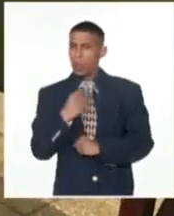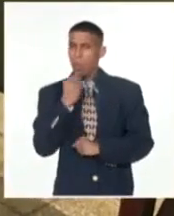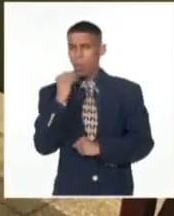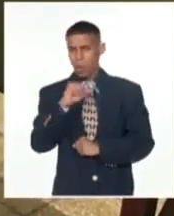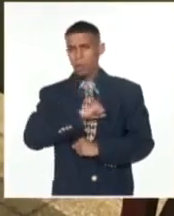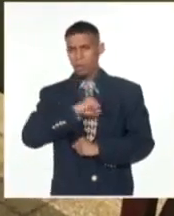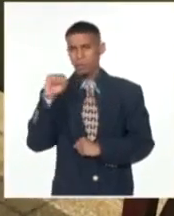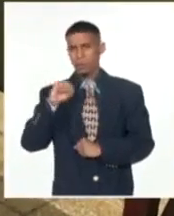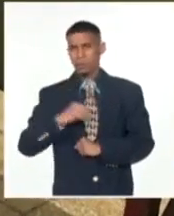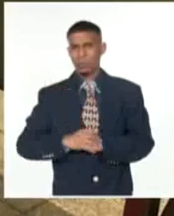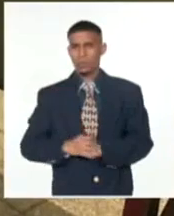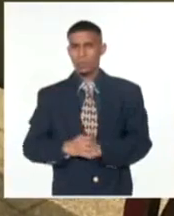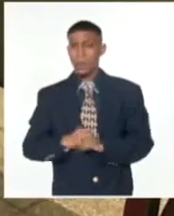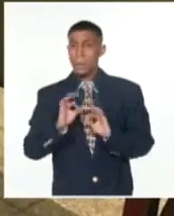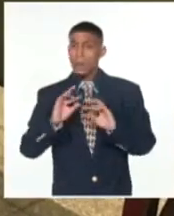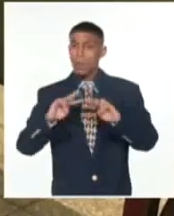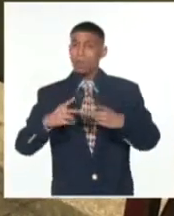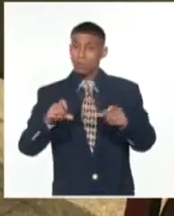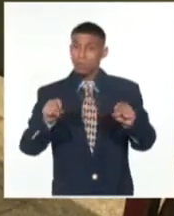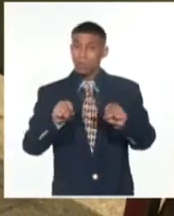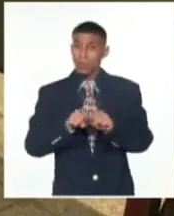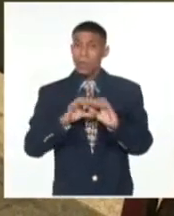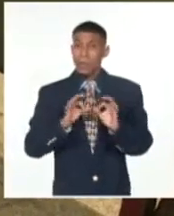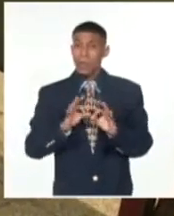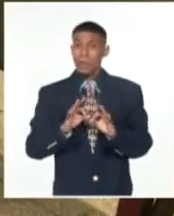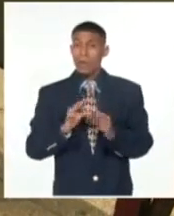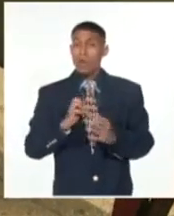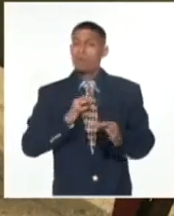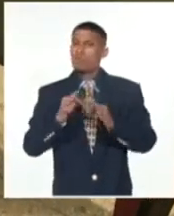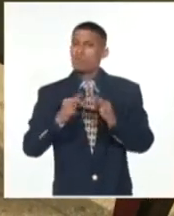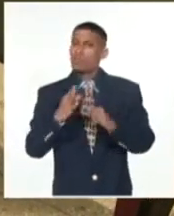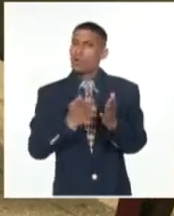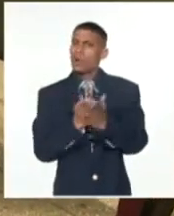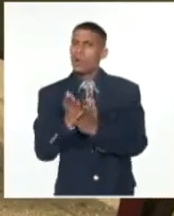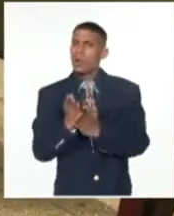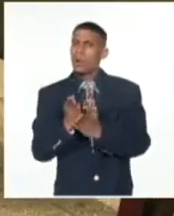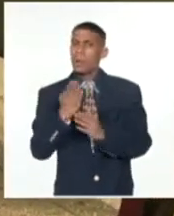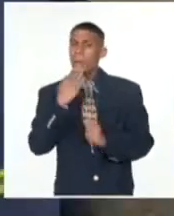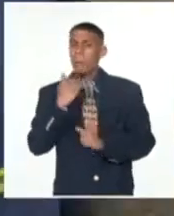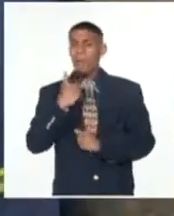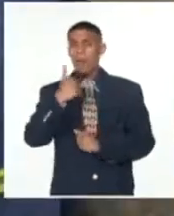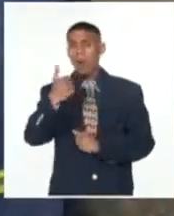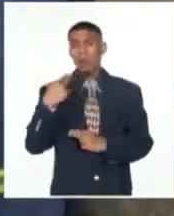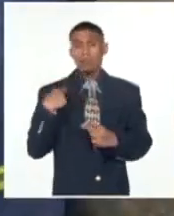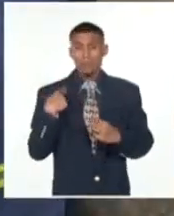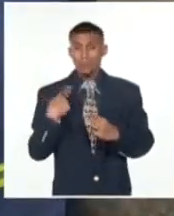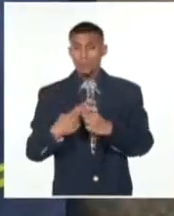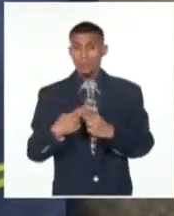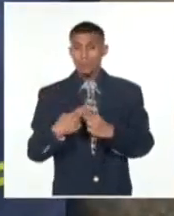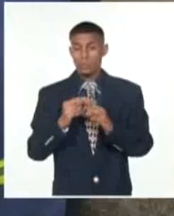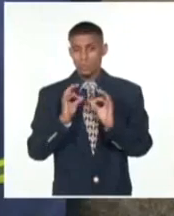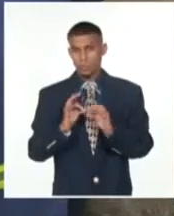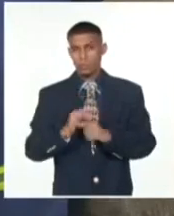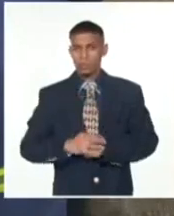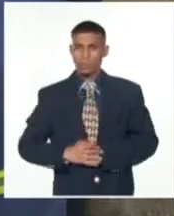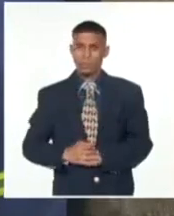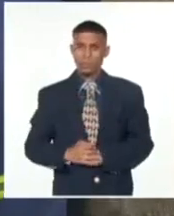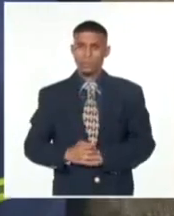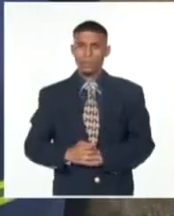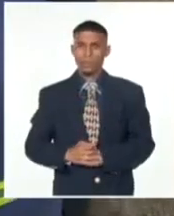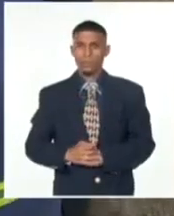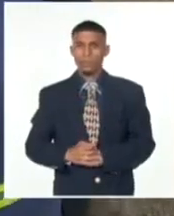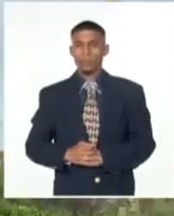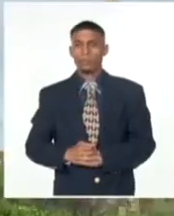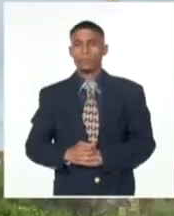innovación para restablecer sus cargas con la mayor confiabilidad posible.